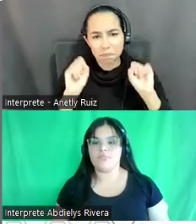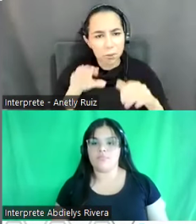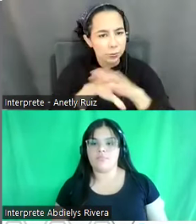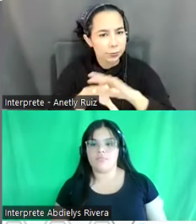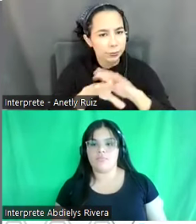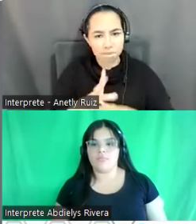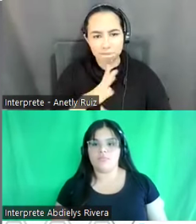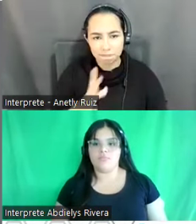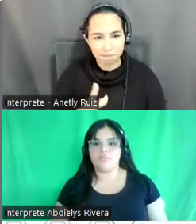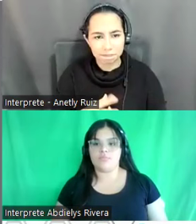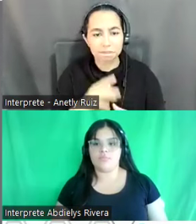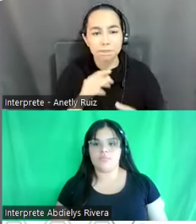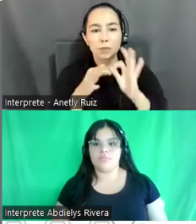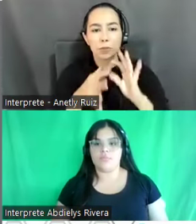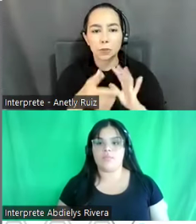de la primera charla.